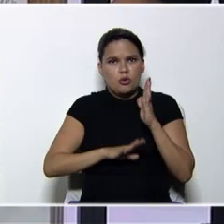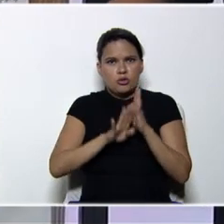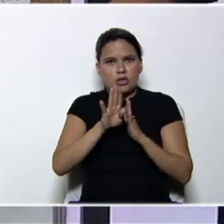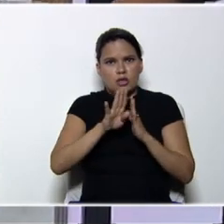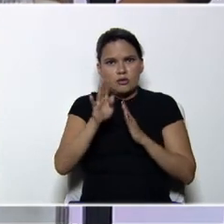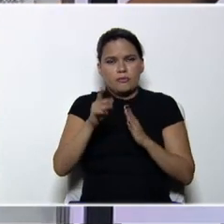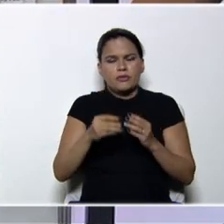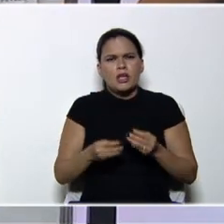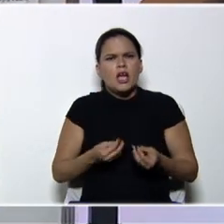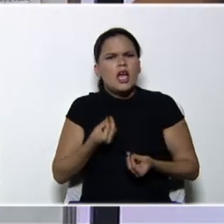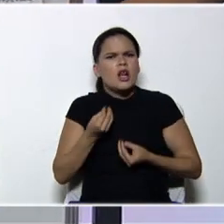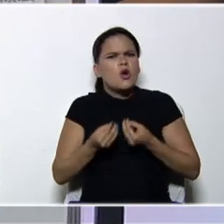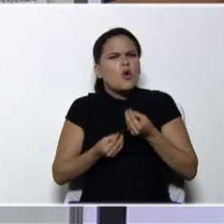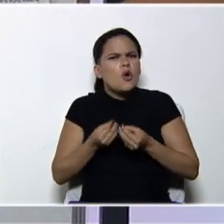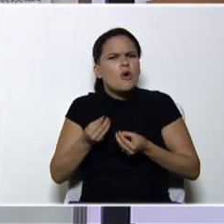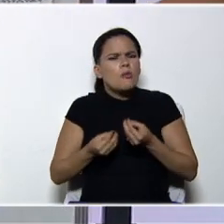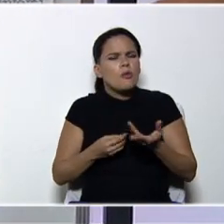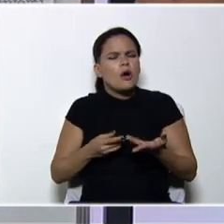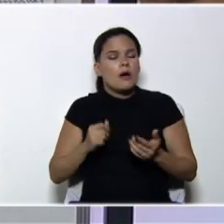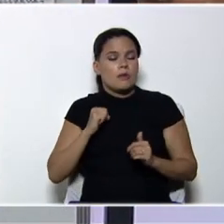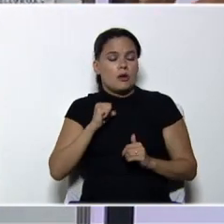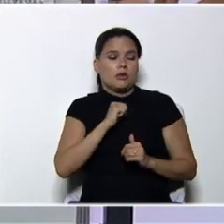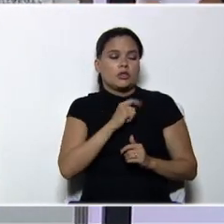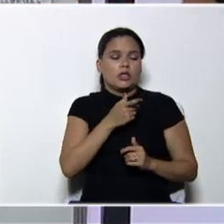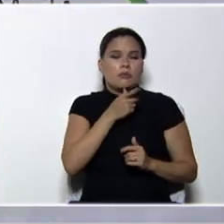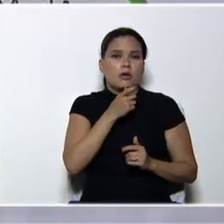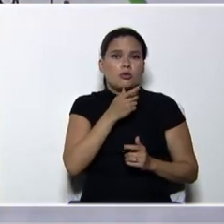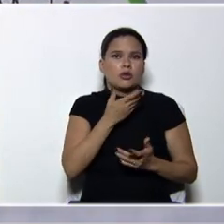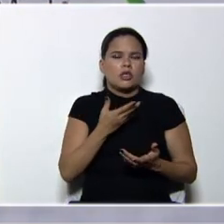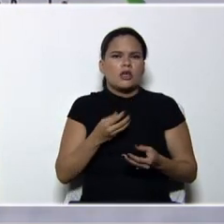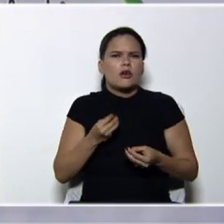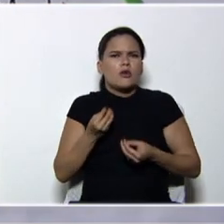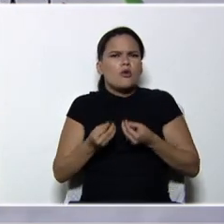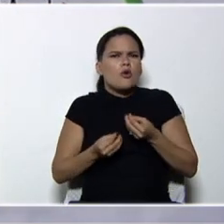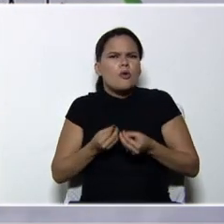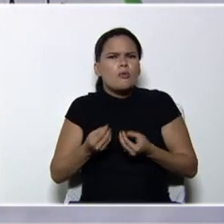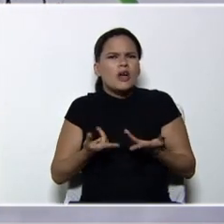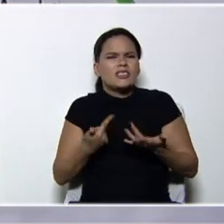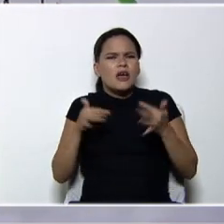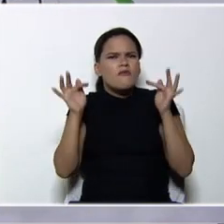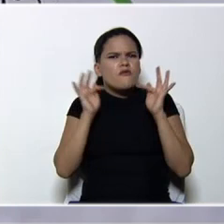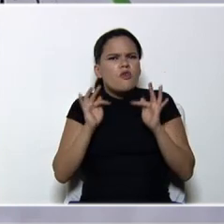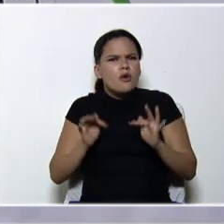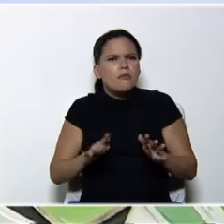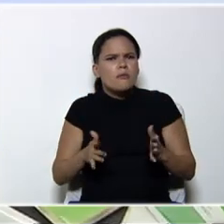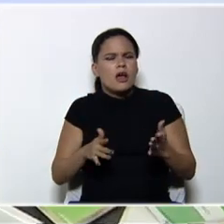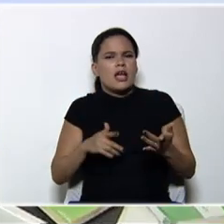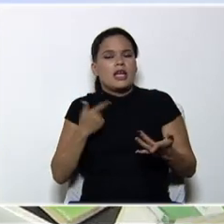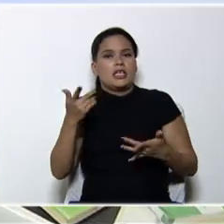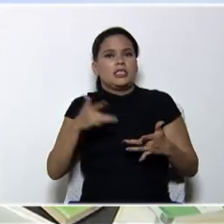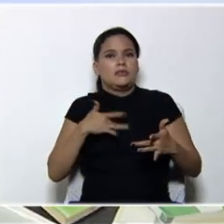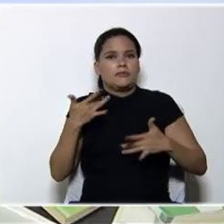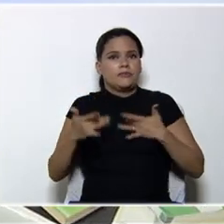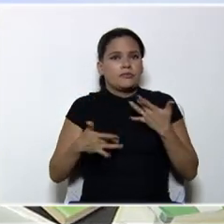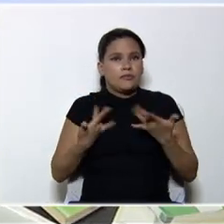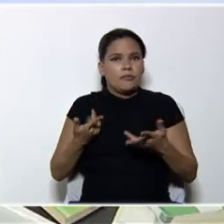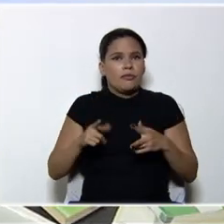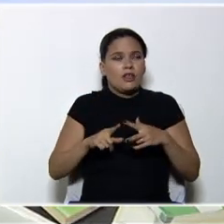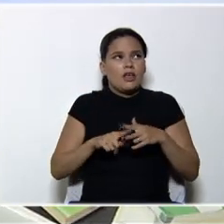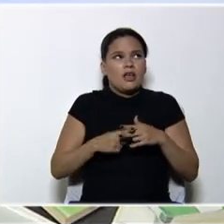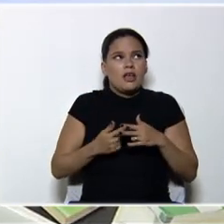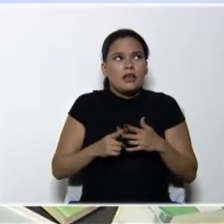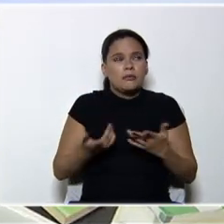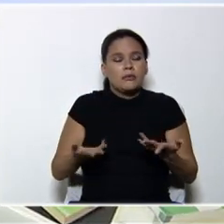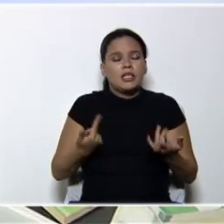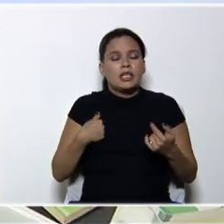las preguntas que a mí en lo personal me gusta mucho, va a ser ese método, va a ser esa manera, va a ser esa forma, esas acciones, esas técnicas, esas